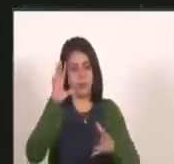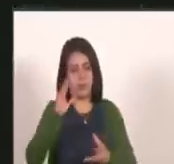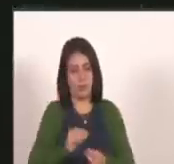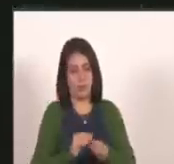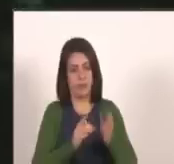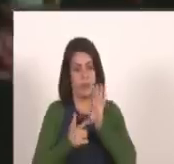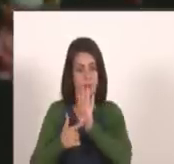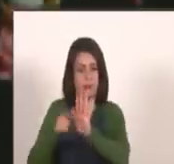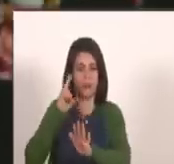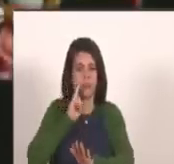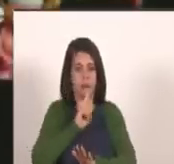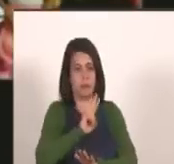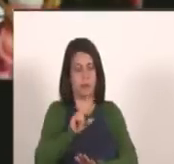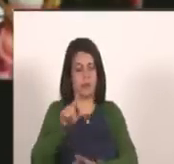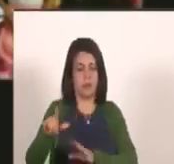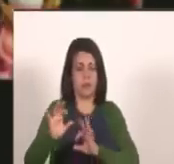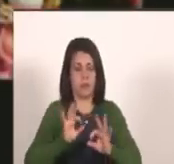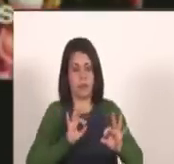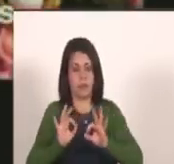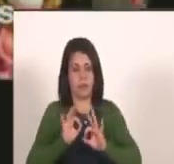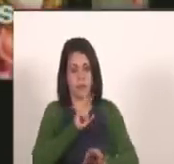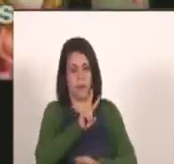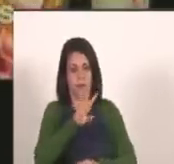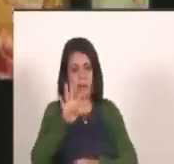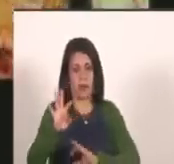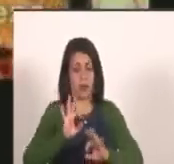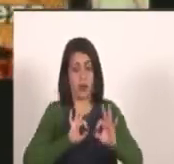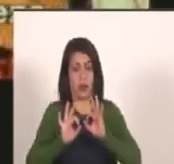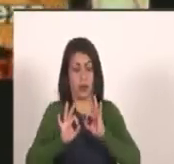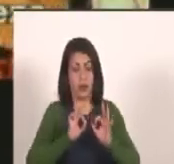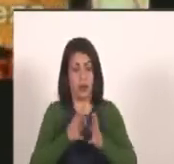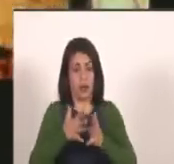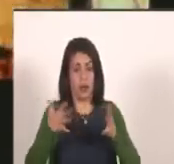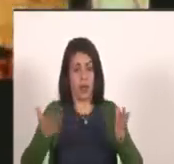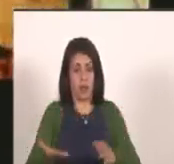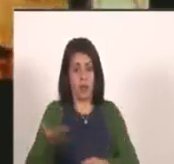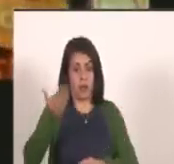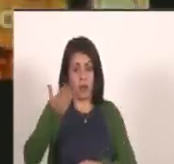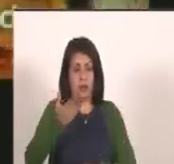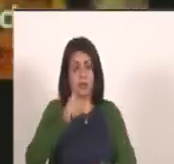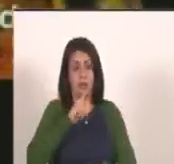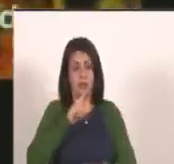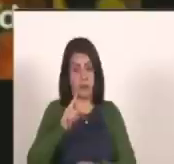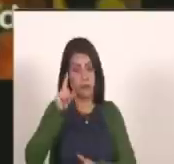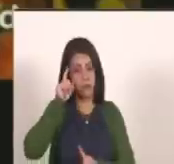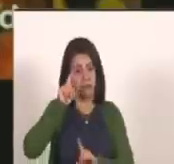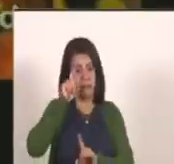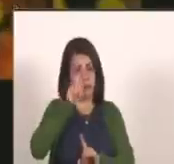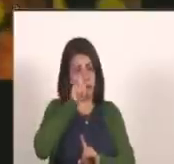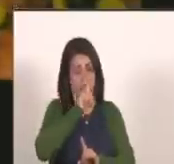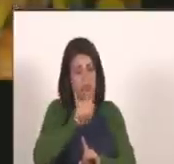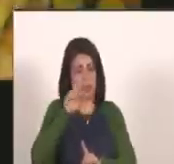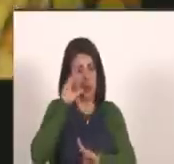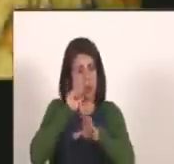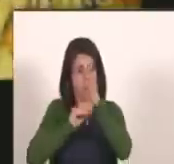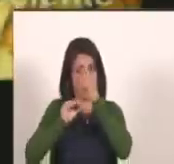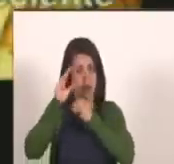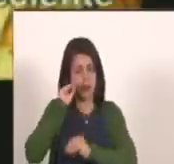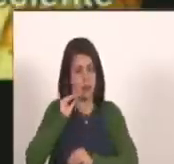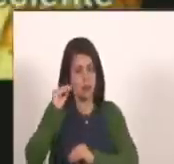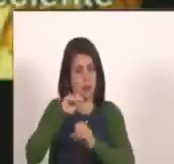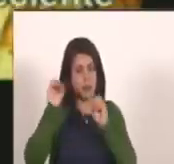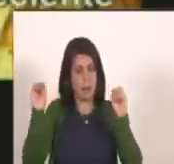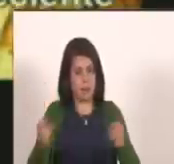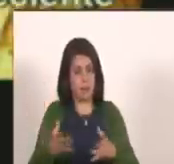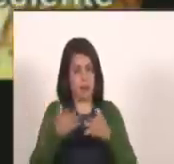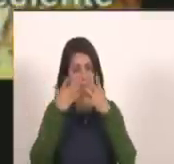resultado más visible es el montaje de 24 obras de gran belleza y aleccionadores contenidos, con la